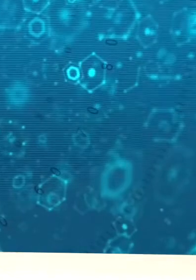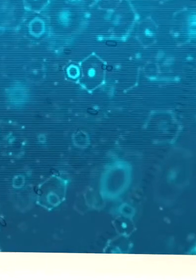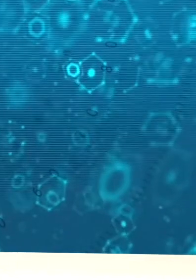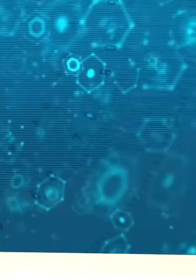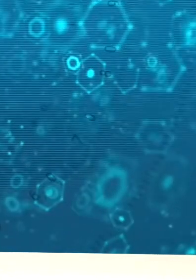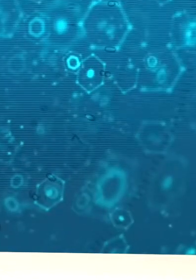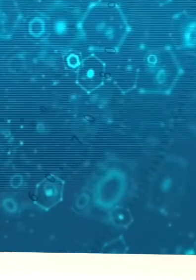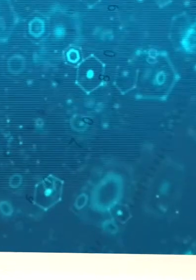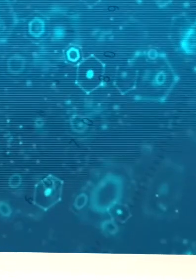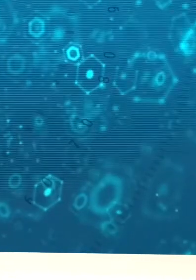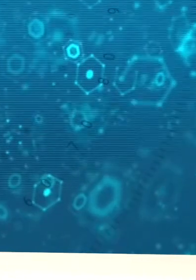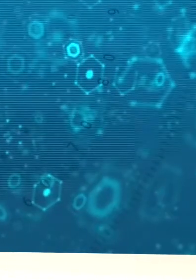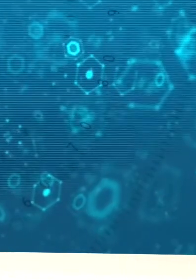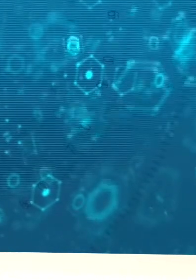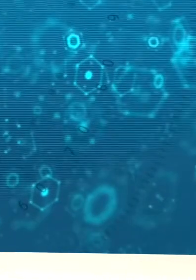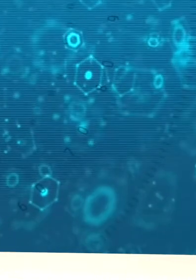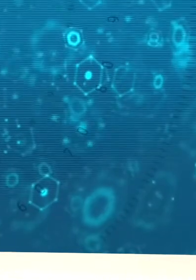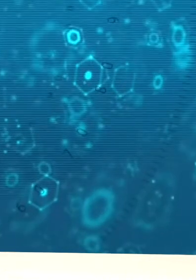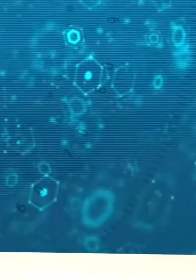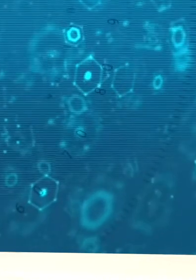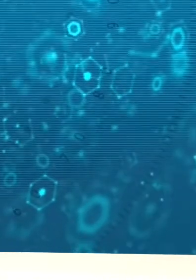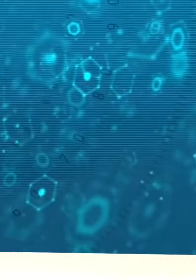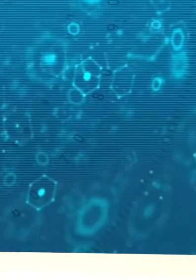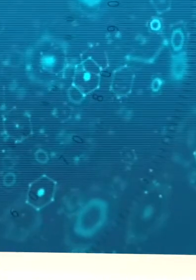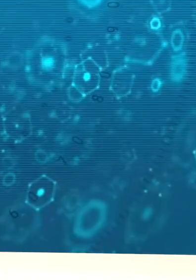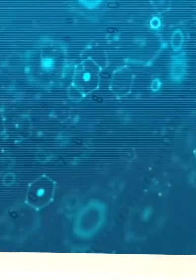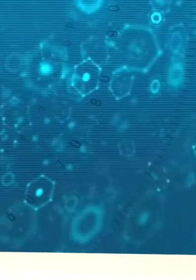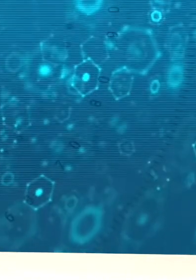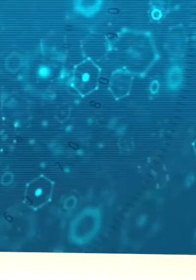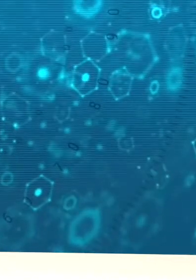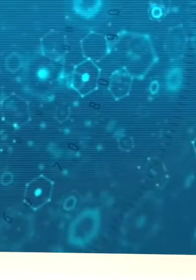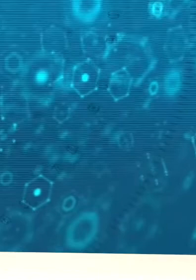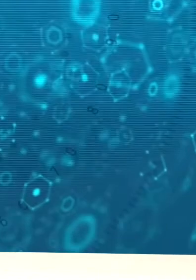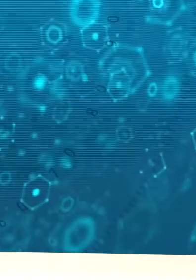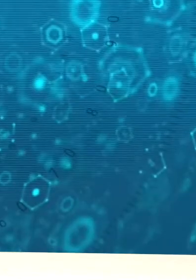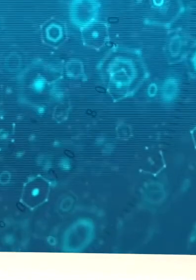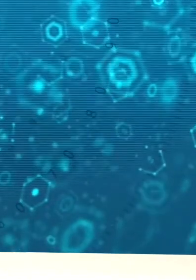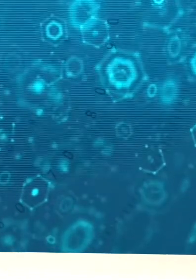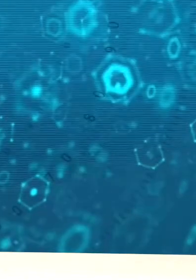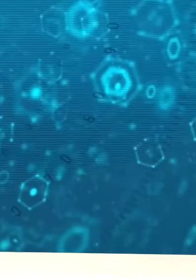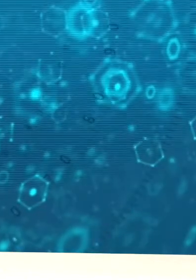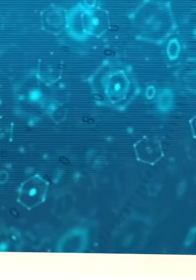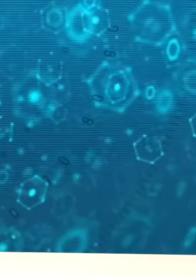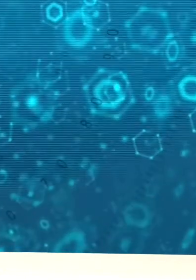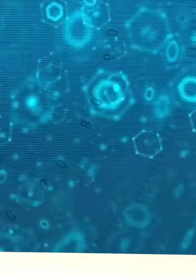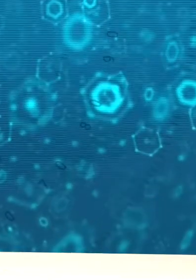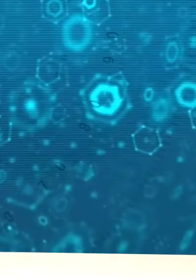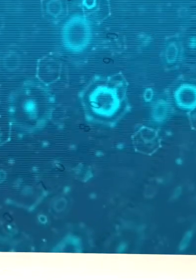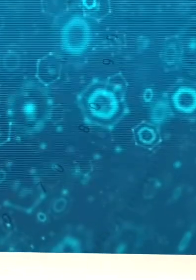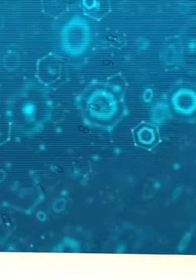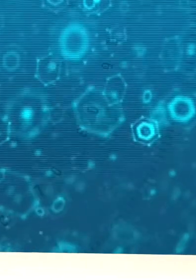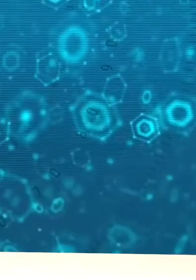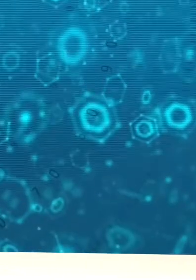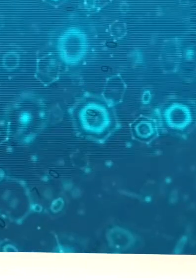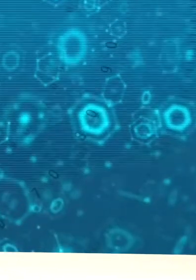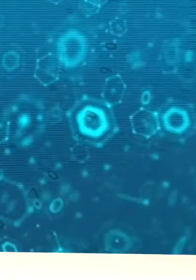por supuesto, entre los productores autoconvocados y la figura de Julián Domínguez como líder del Ministerio de Agricultura, Ganadería